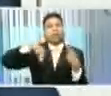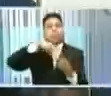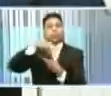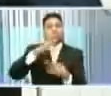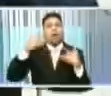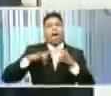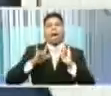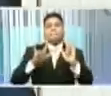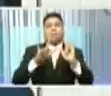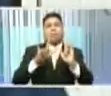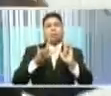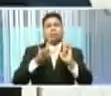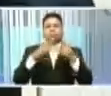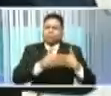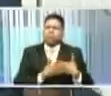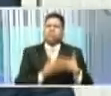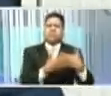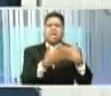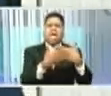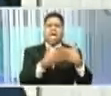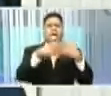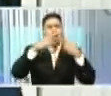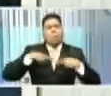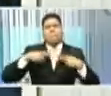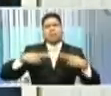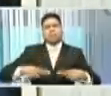amor, es solidaridad, es humanidad.